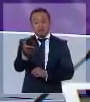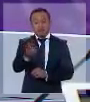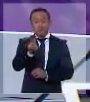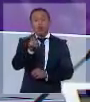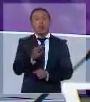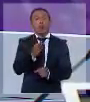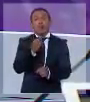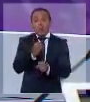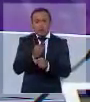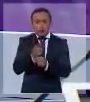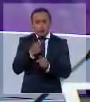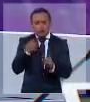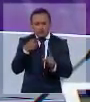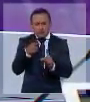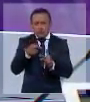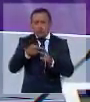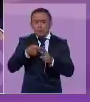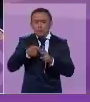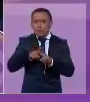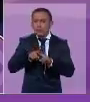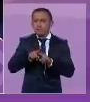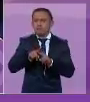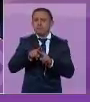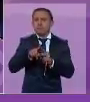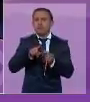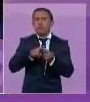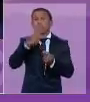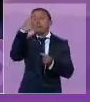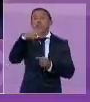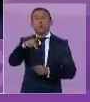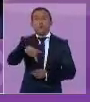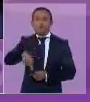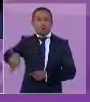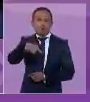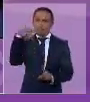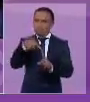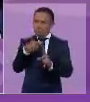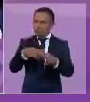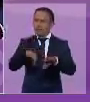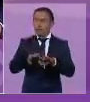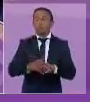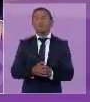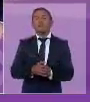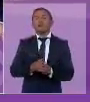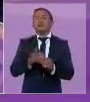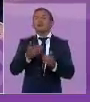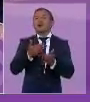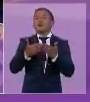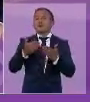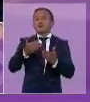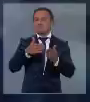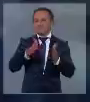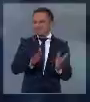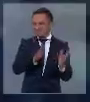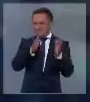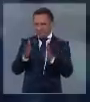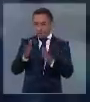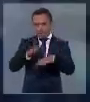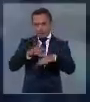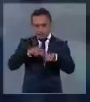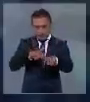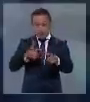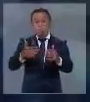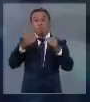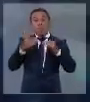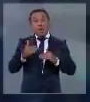Ricardo. Sí, gracias, candidato Meade. Seguimos, Leonardo. Bueno, pues vamos a abordar ahora un tema que no estaba